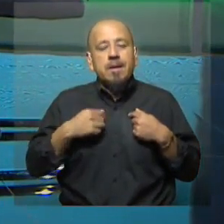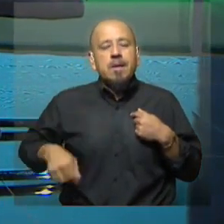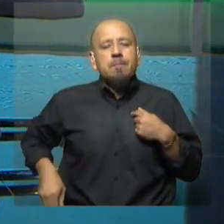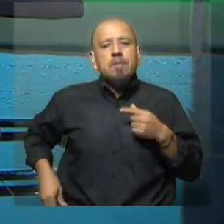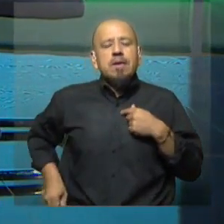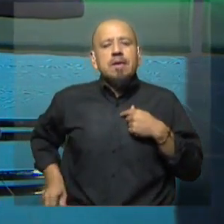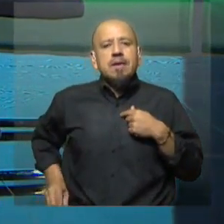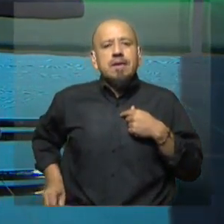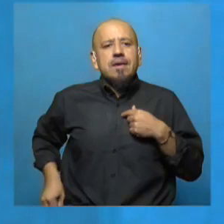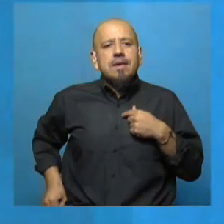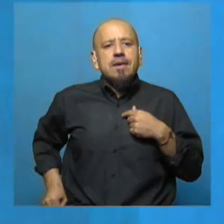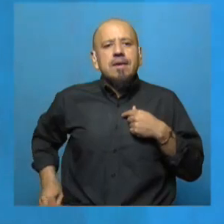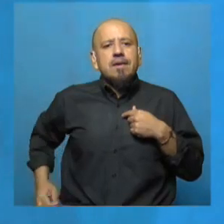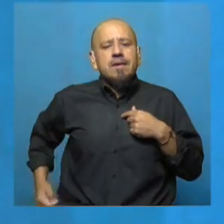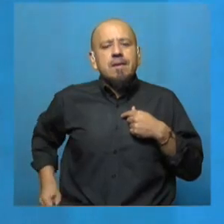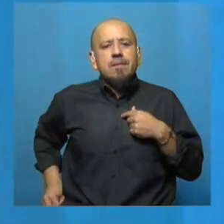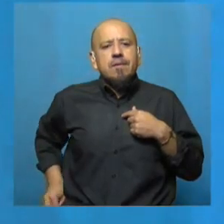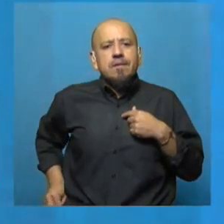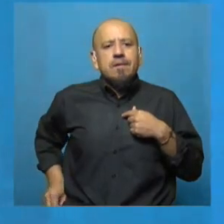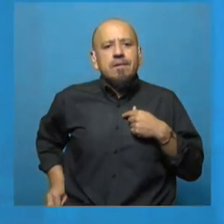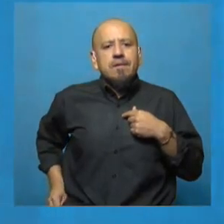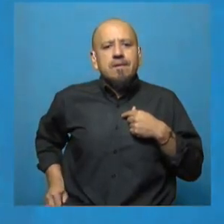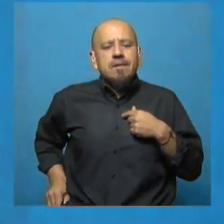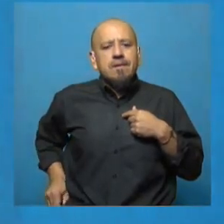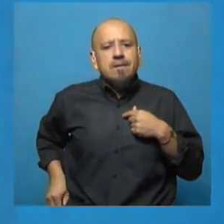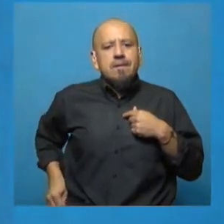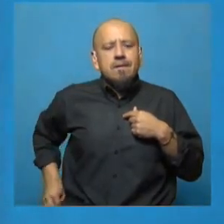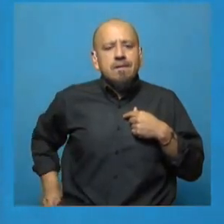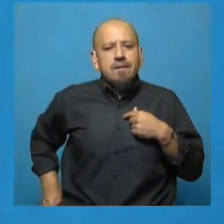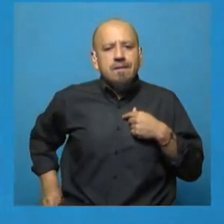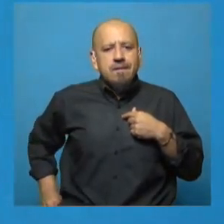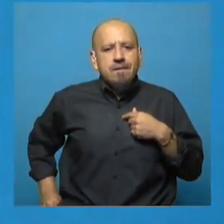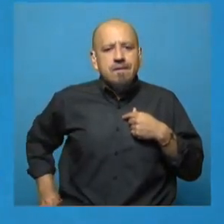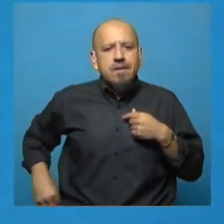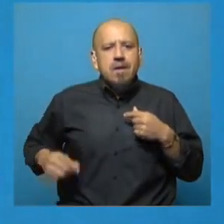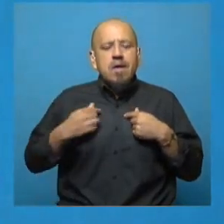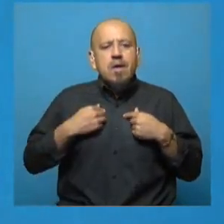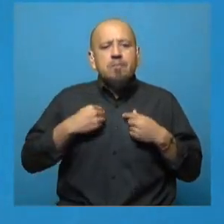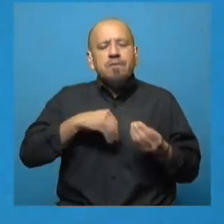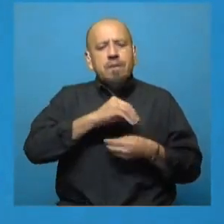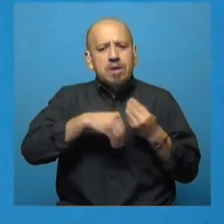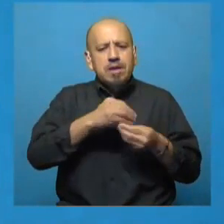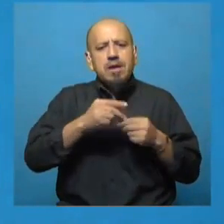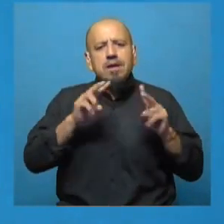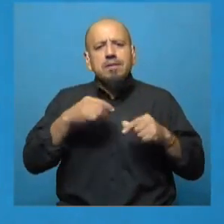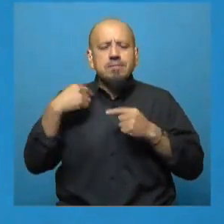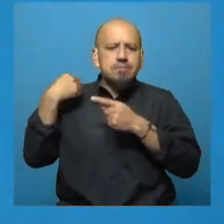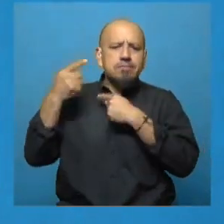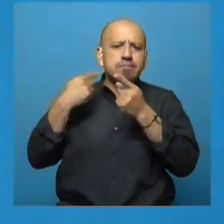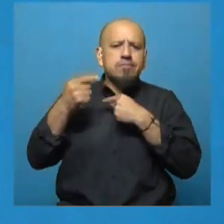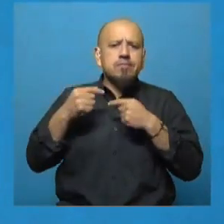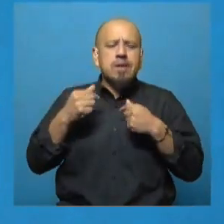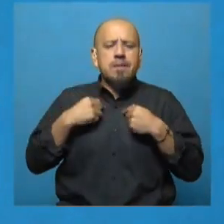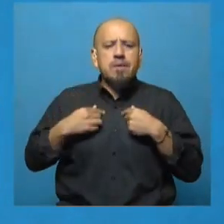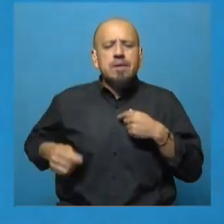pasión por por el cine por el cine que venía de mi viejo de la época de la matiné y este y a mí